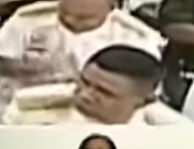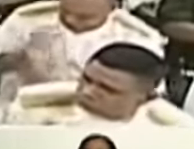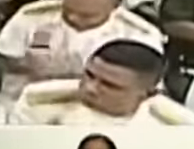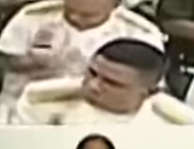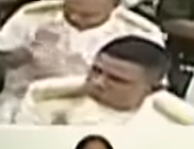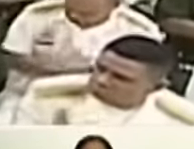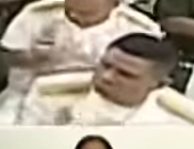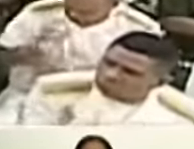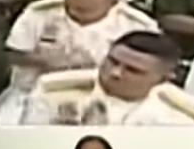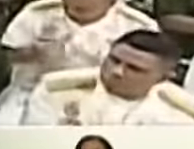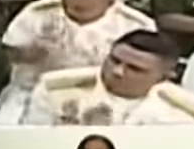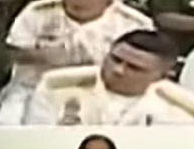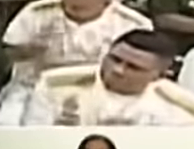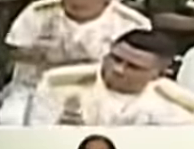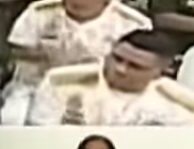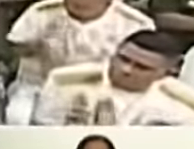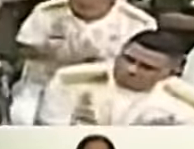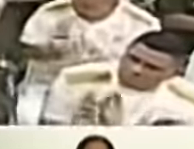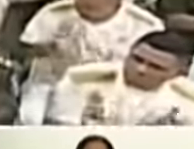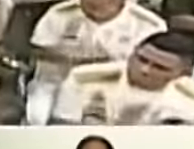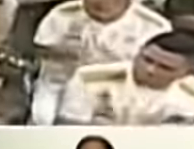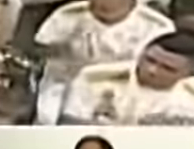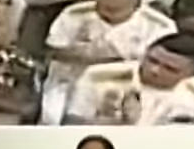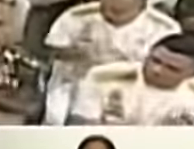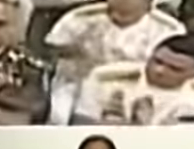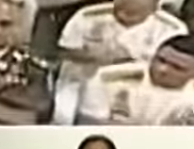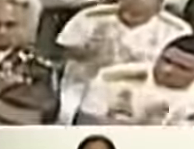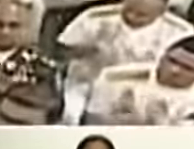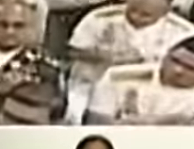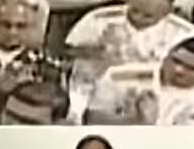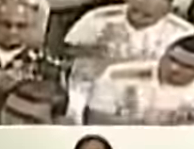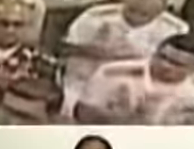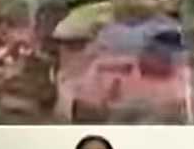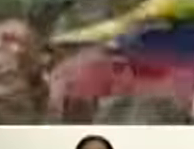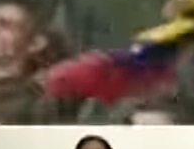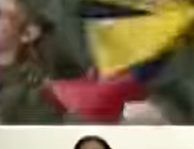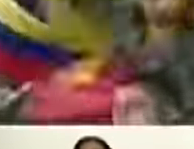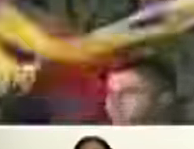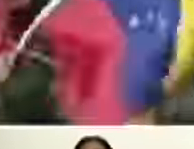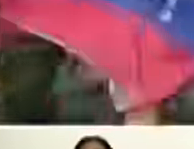dominada y jamás se rendirá ante ningún imperio. Jamás.